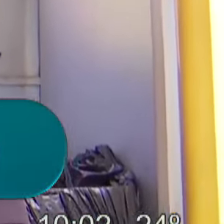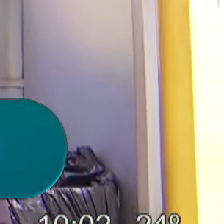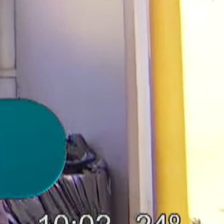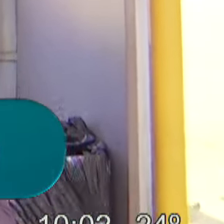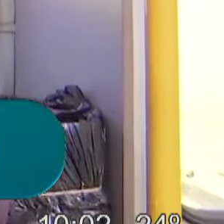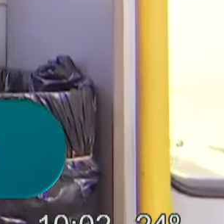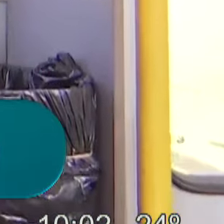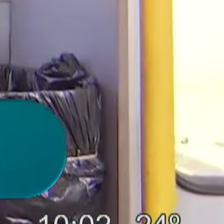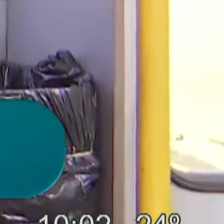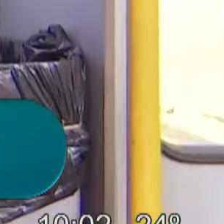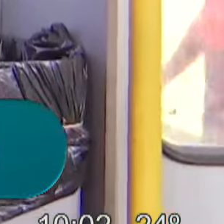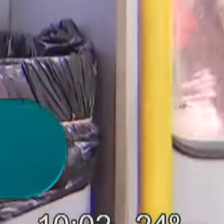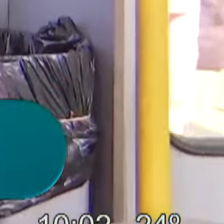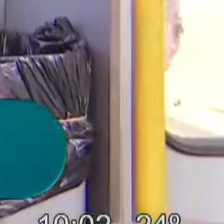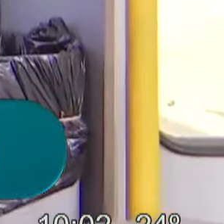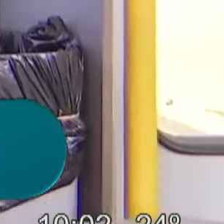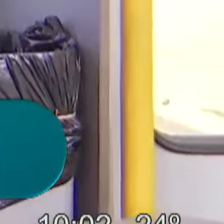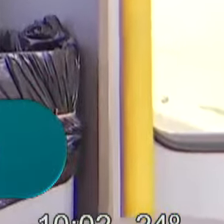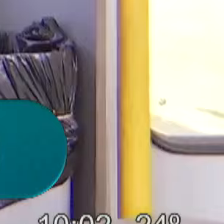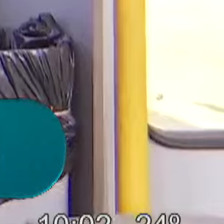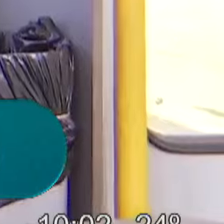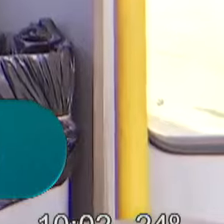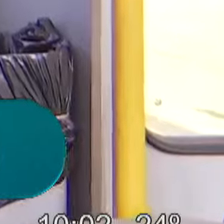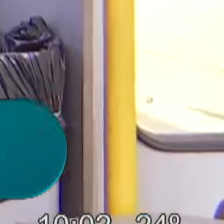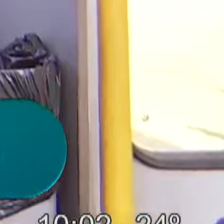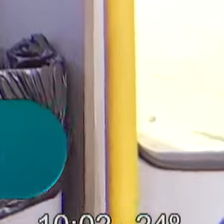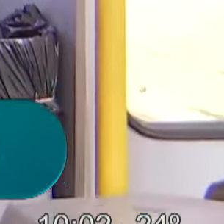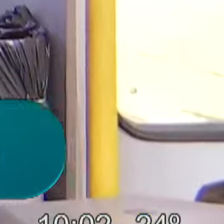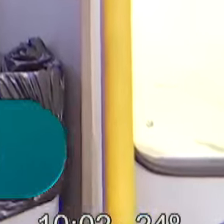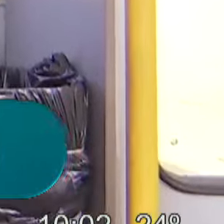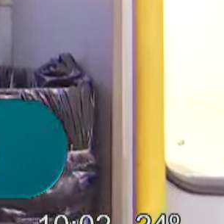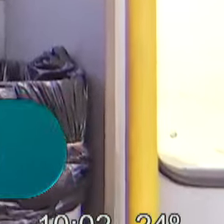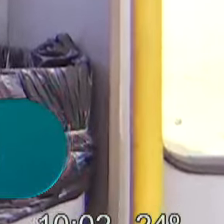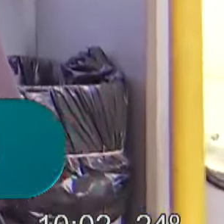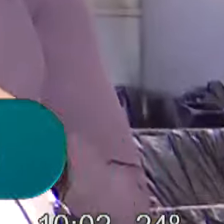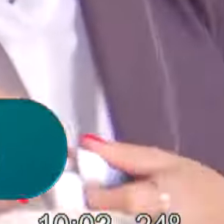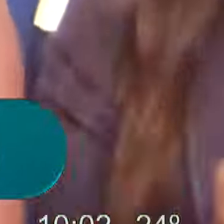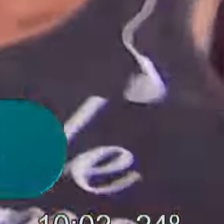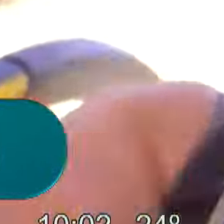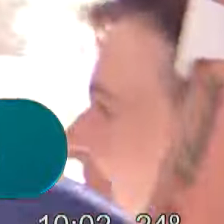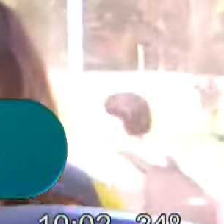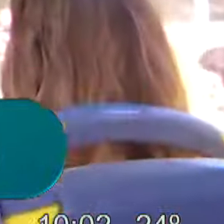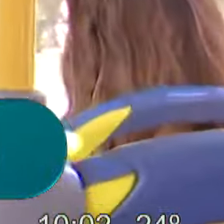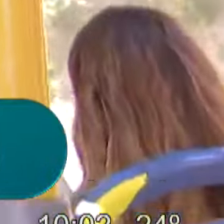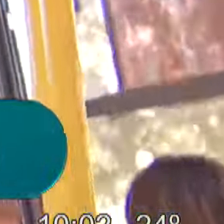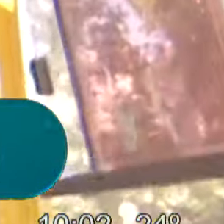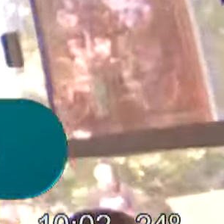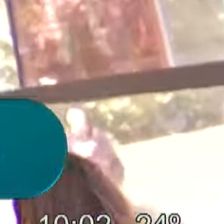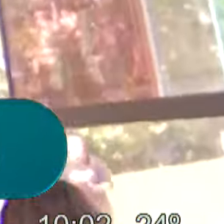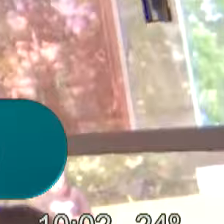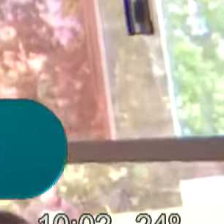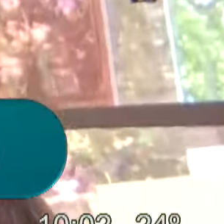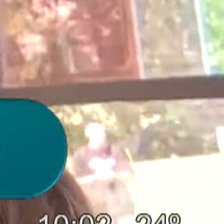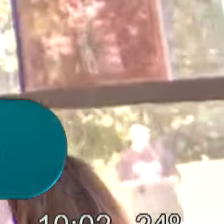alegrado el día escuchar unas cumbitas acá, Marco da Costa, La Plena, vamos arriba, éxitos en su jornada. Muchas gracias, igualmente. Bien, qué linda la vecina. Bueno, Fito,